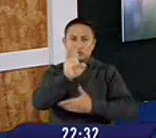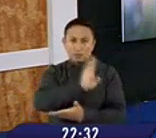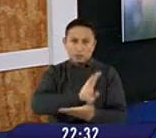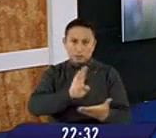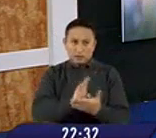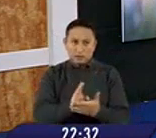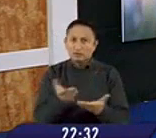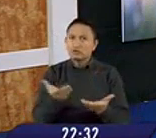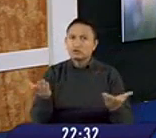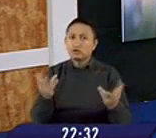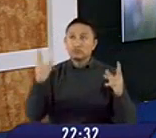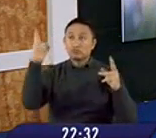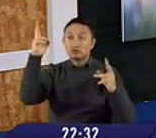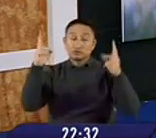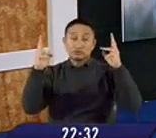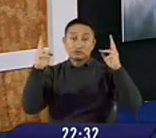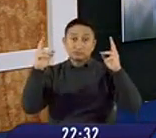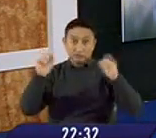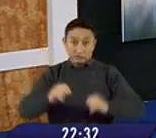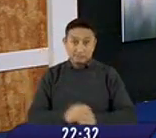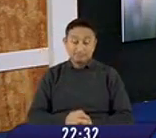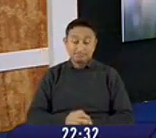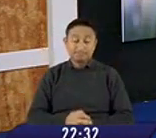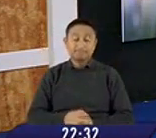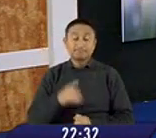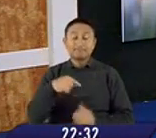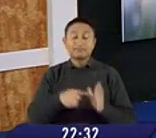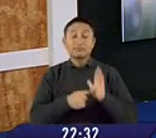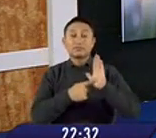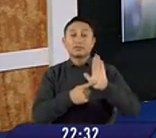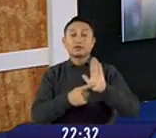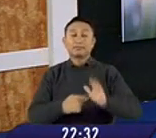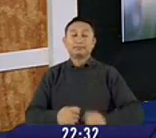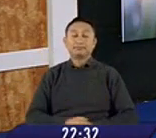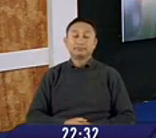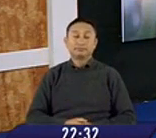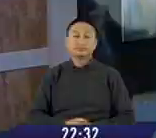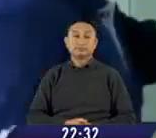en qué horario su sector o barrio sufrirá apagones durante el fin de semana.